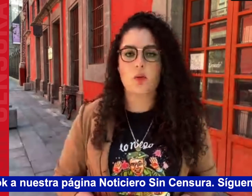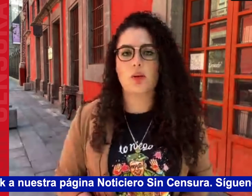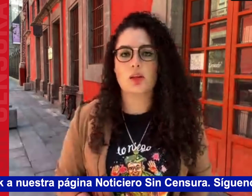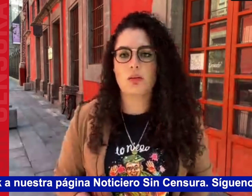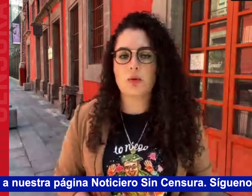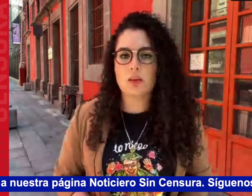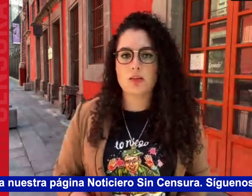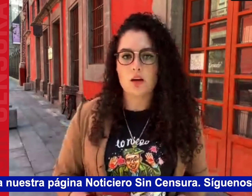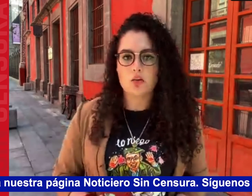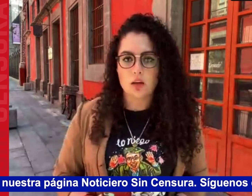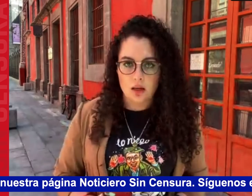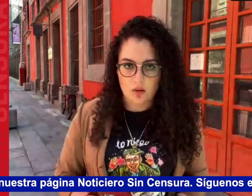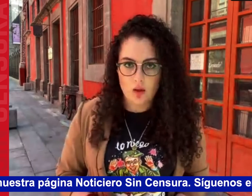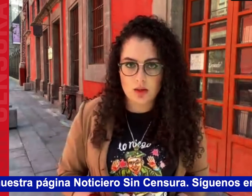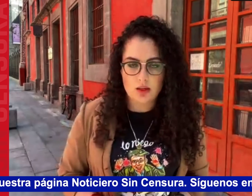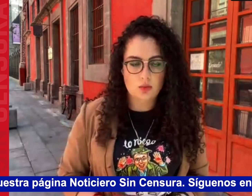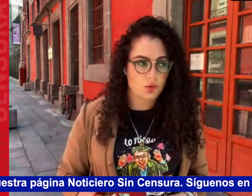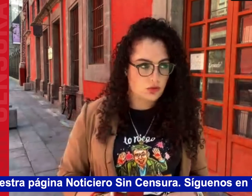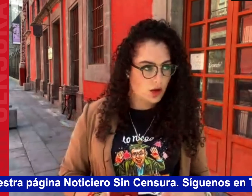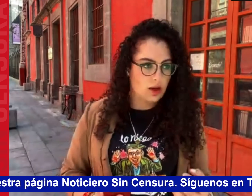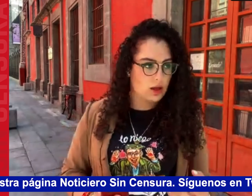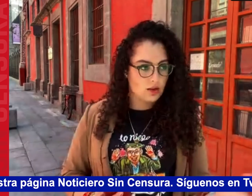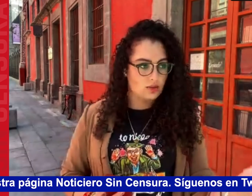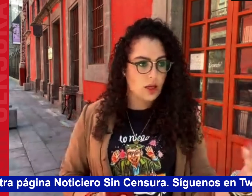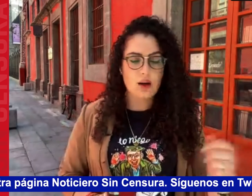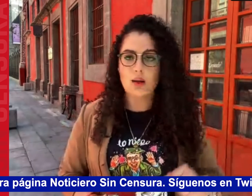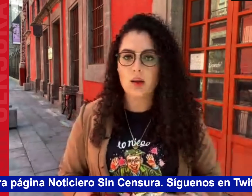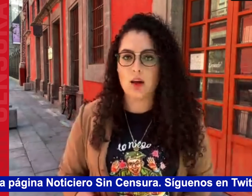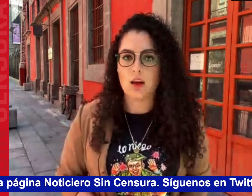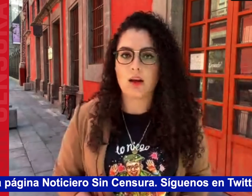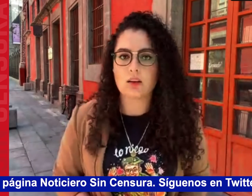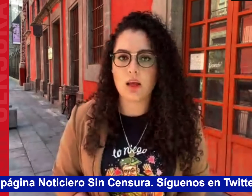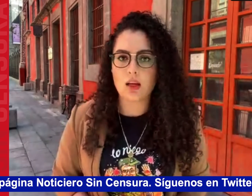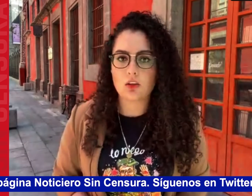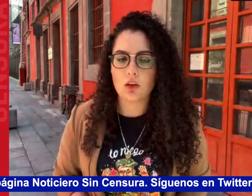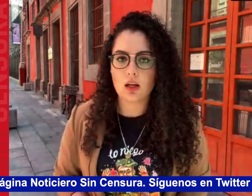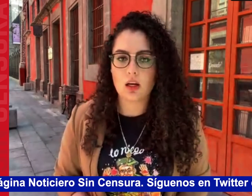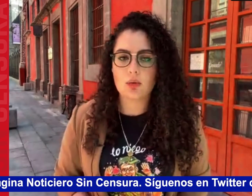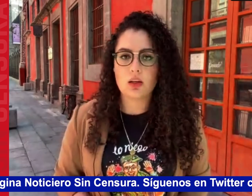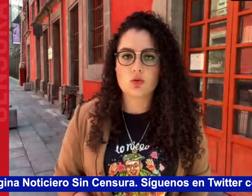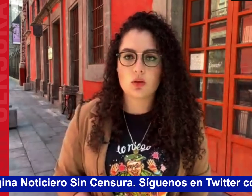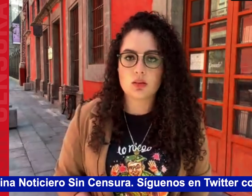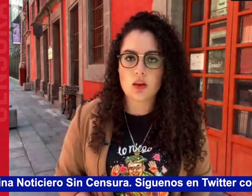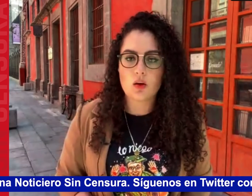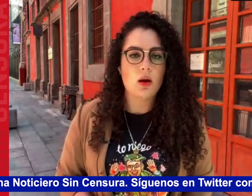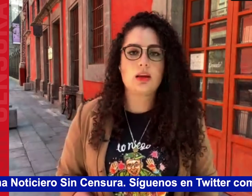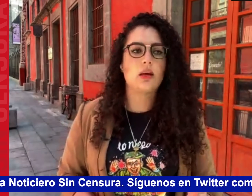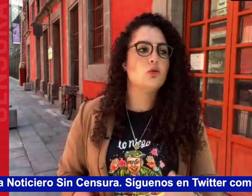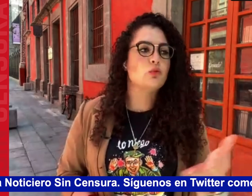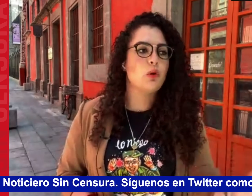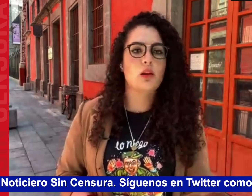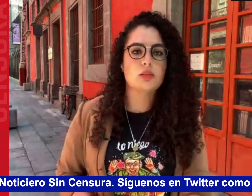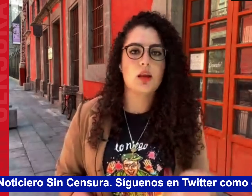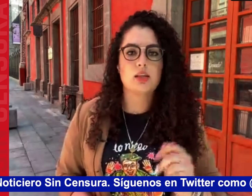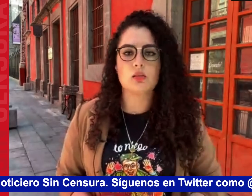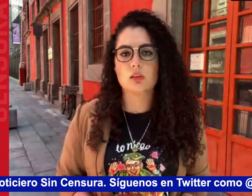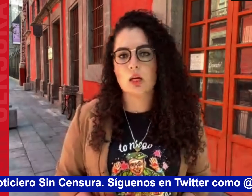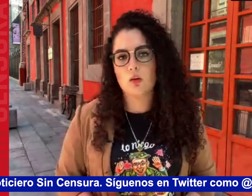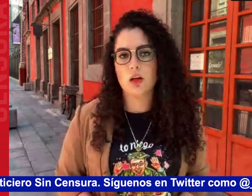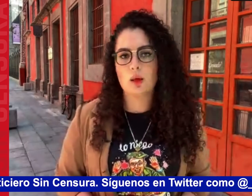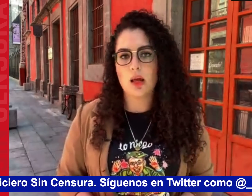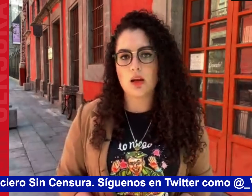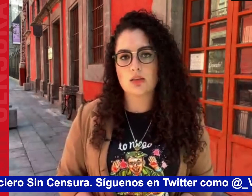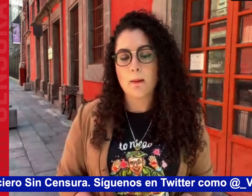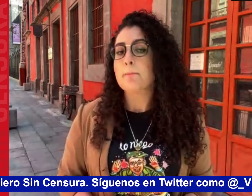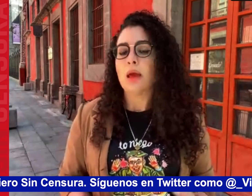señor definitivamente si algo se encargó de hacer es pues acrecentar el delito y el crimen en su estado. Hasta sus policías